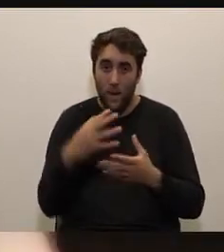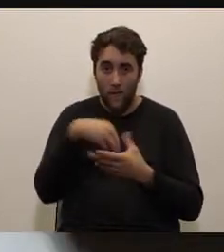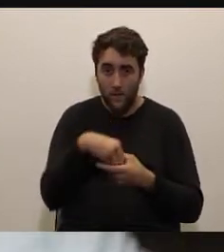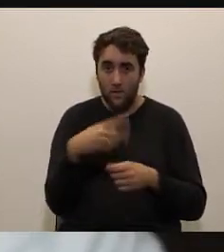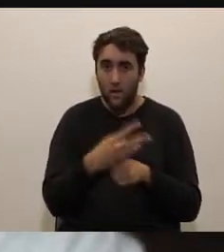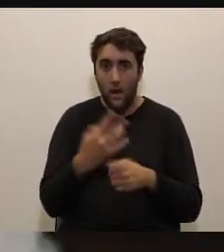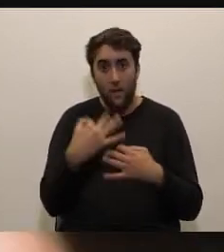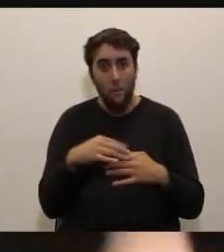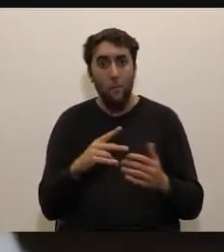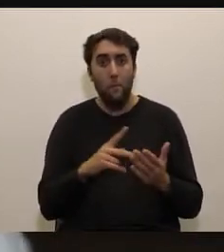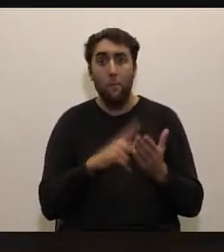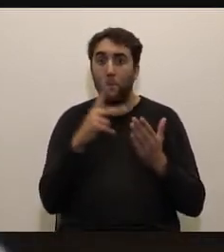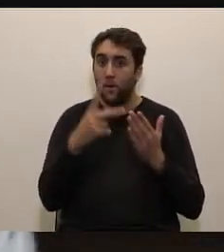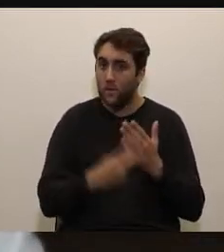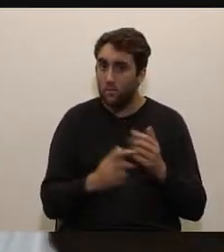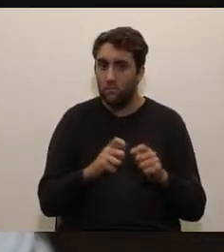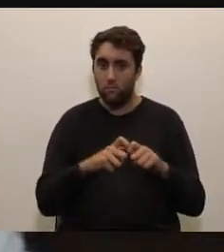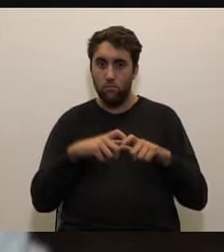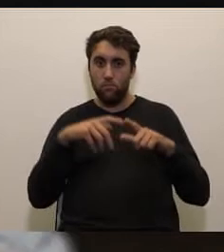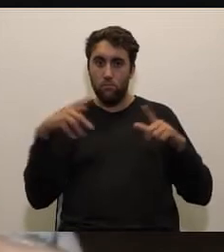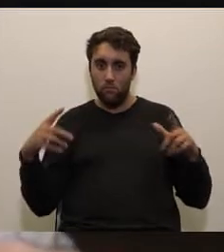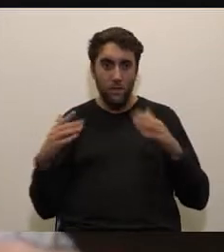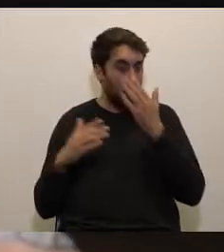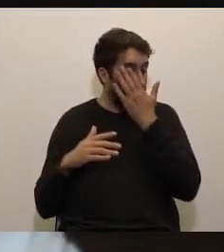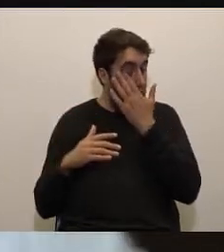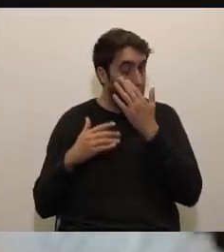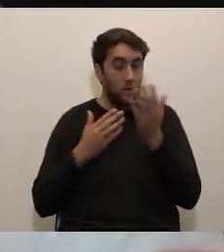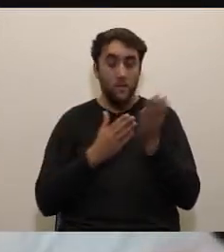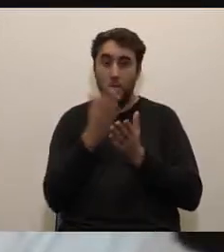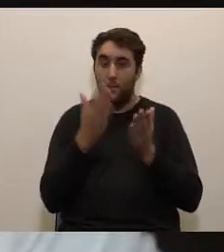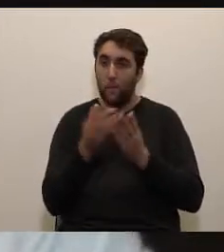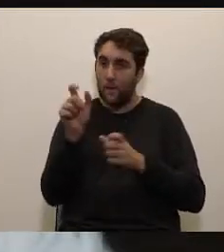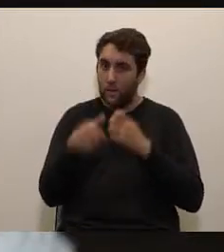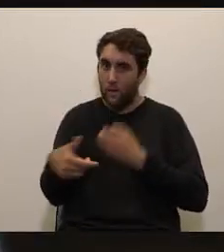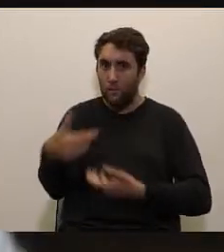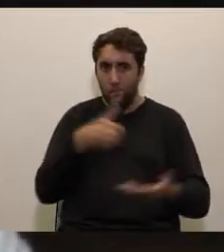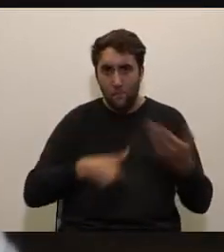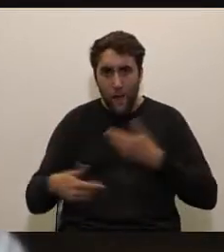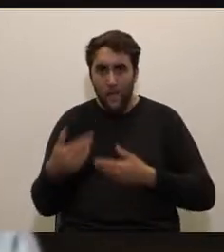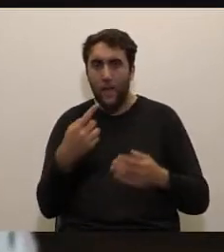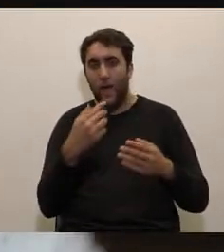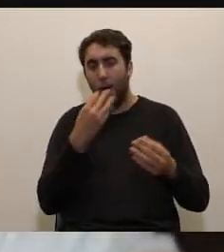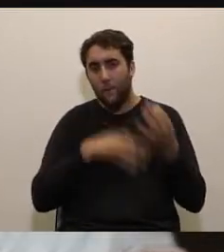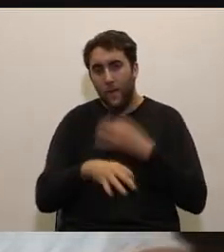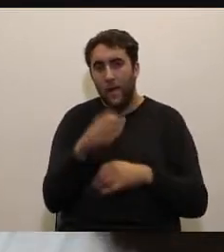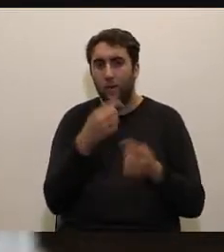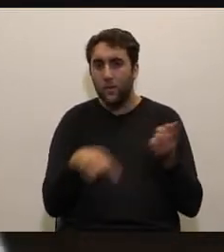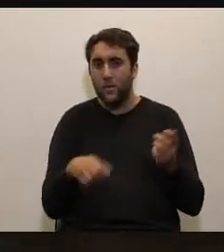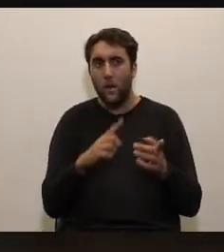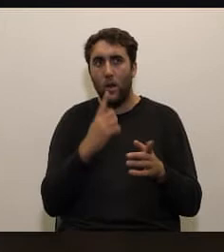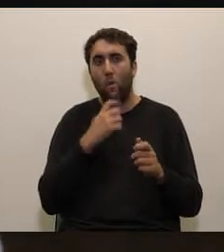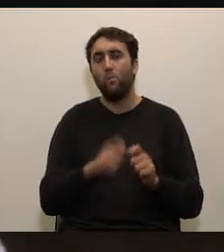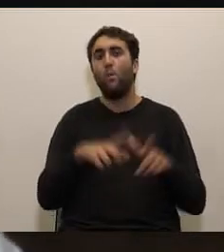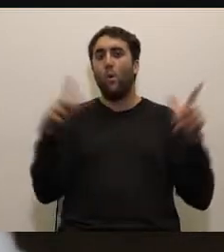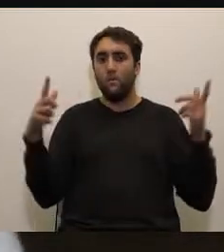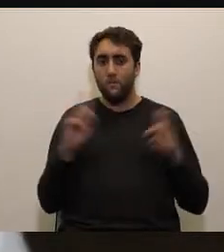proyecto anduvo bien, creció, siempre tuvo un crecimiento en la demanda, pero digamos, no abrupto.